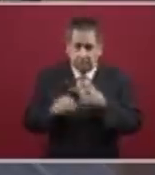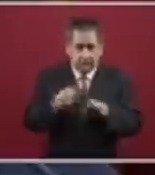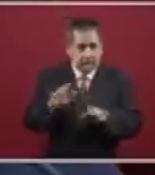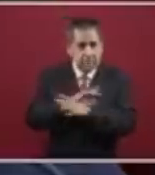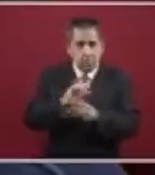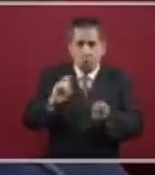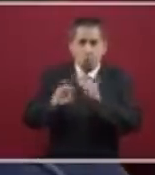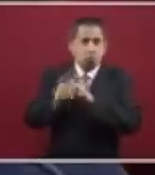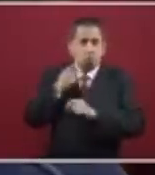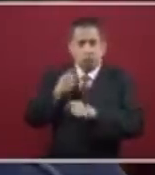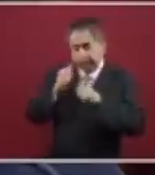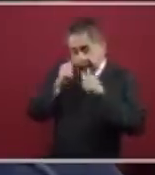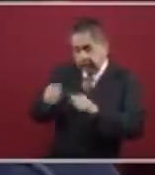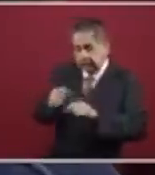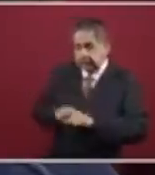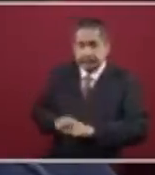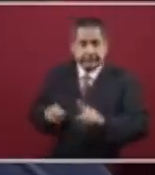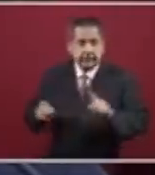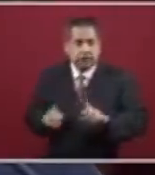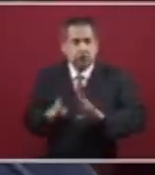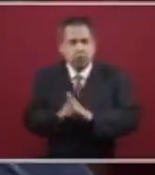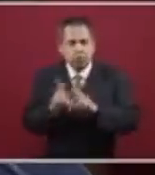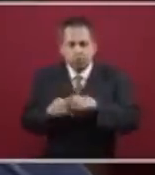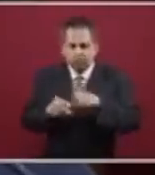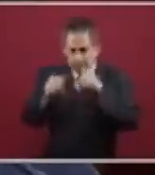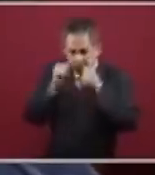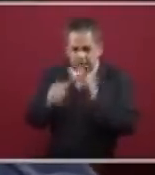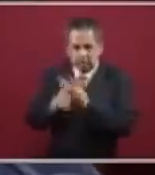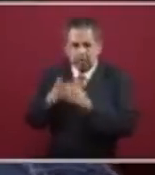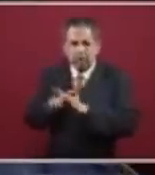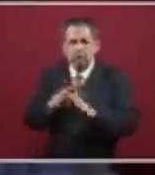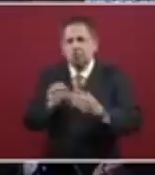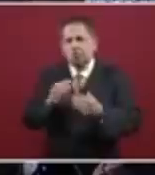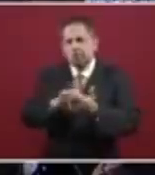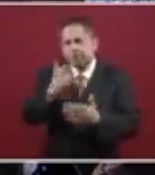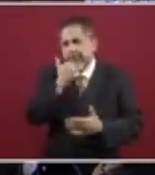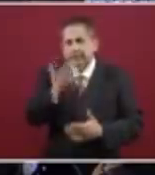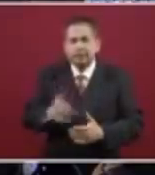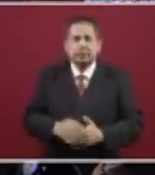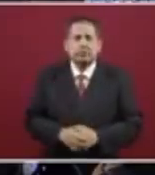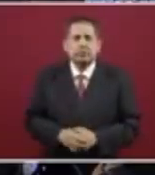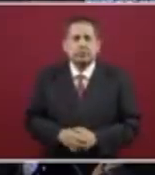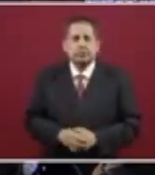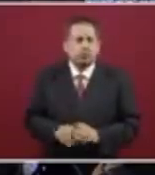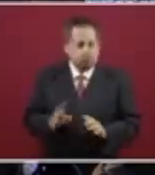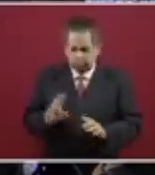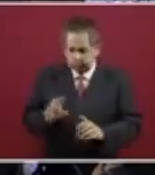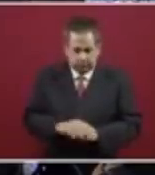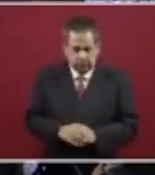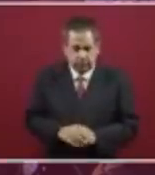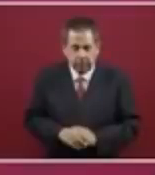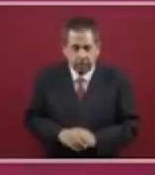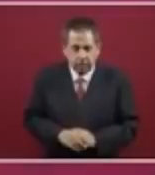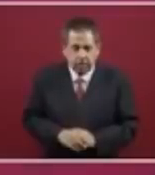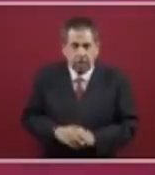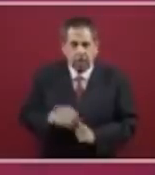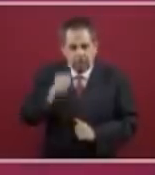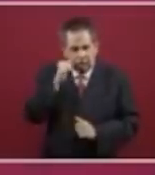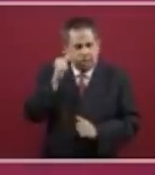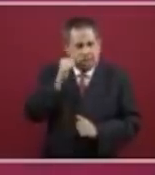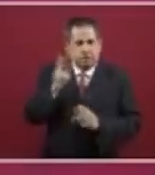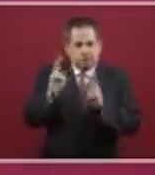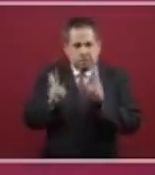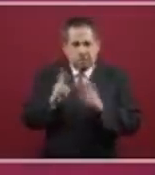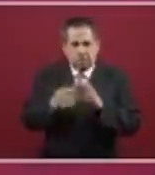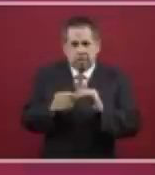política que se ha llevado hasta el momento para atender las caravanas migrantes. Muchas gracias. No, ayer hablamos de este tema,